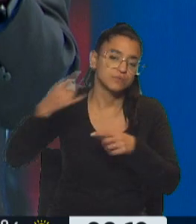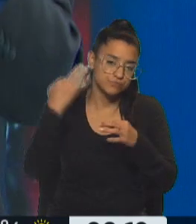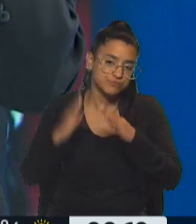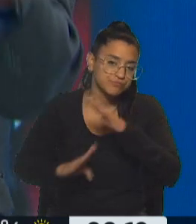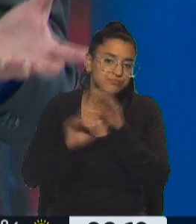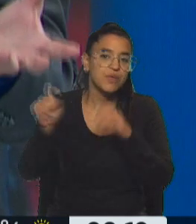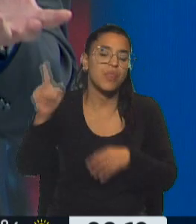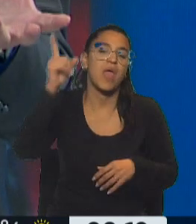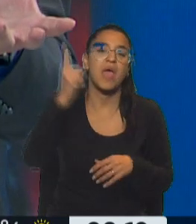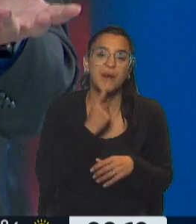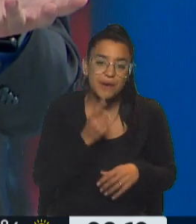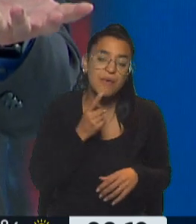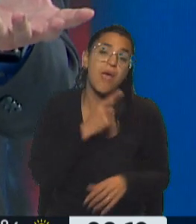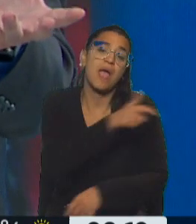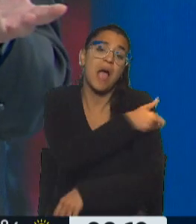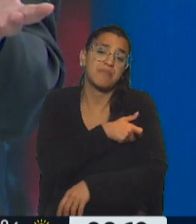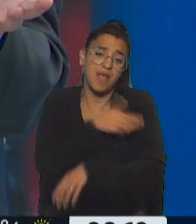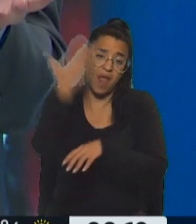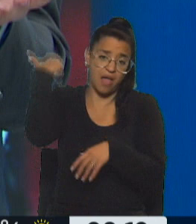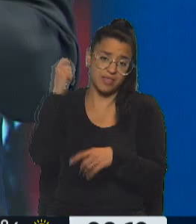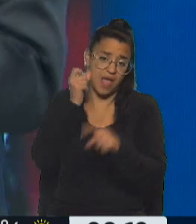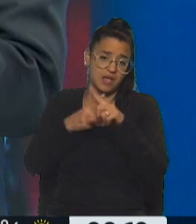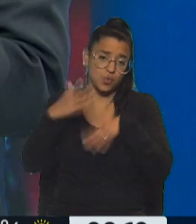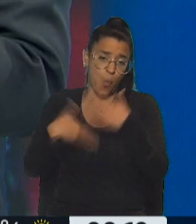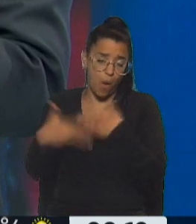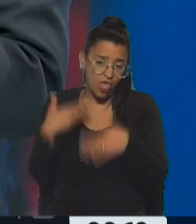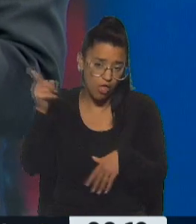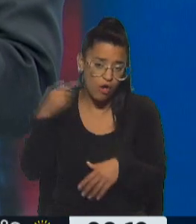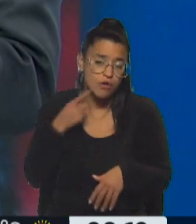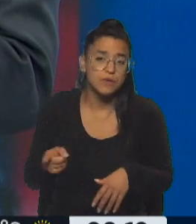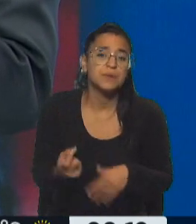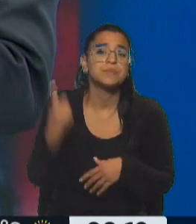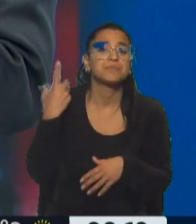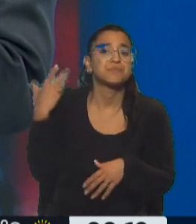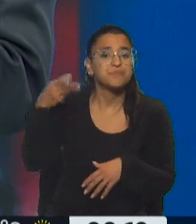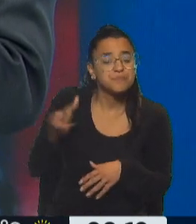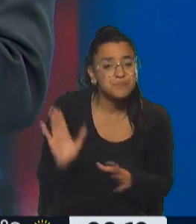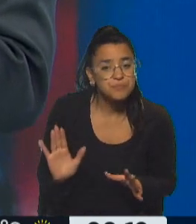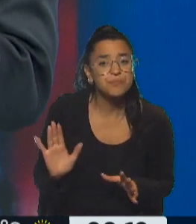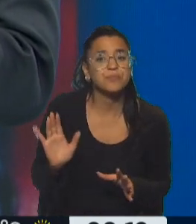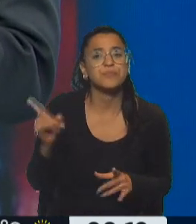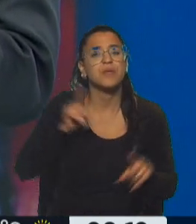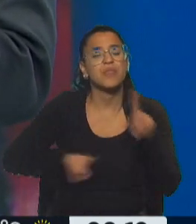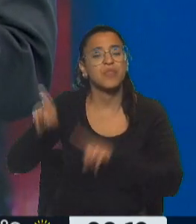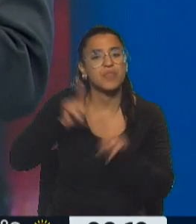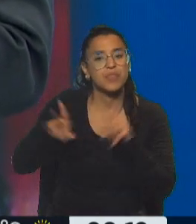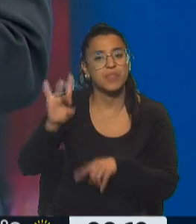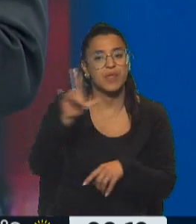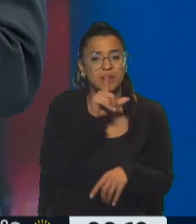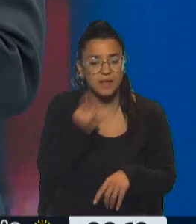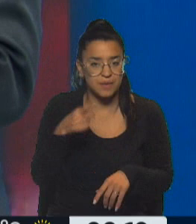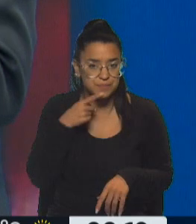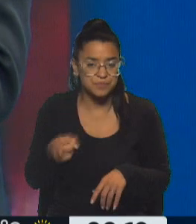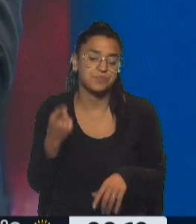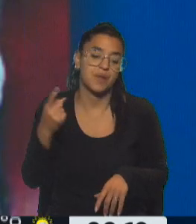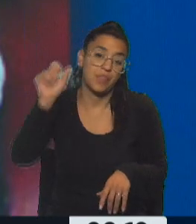de River, capitán en su época como futbolista. Haría su primera incursión en la dirección técnica, ni más ni menos